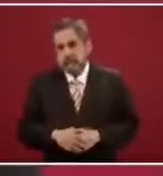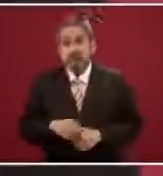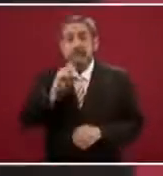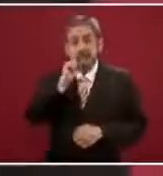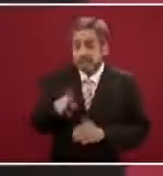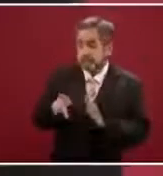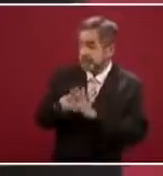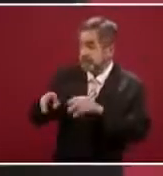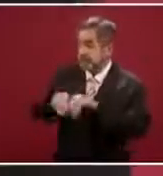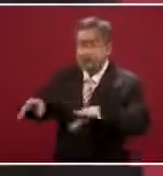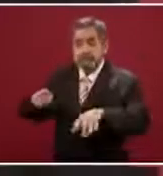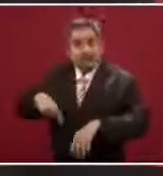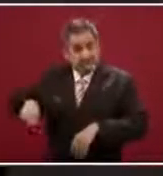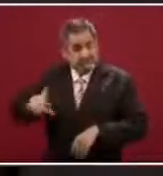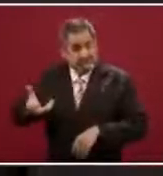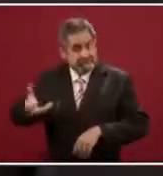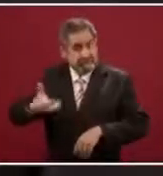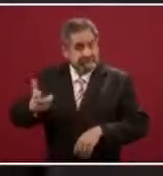medios